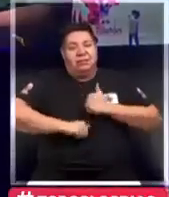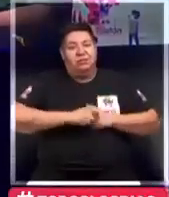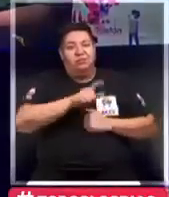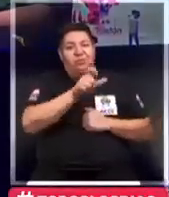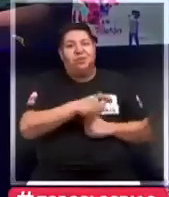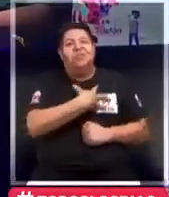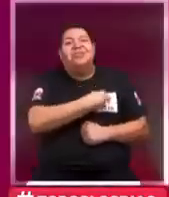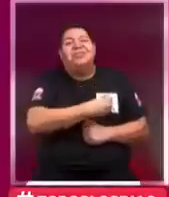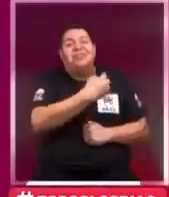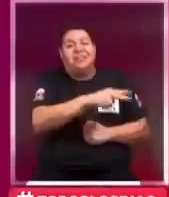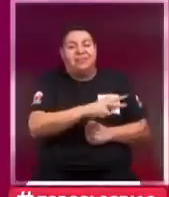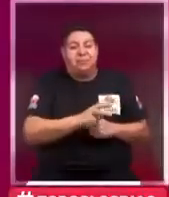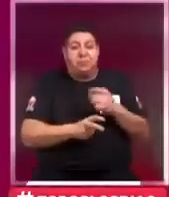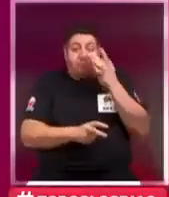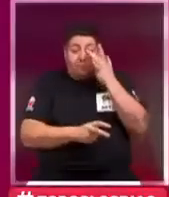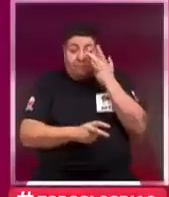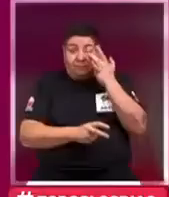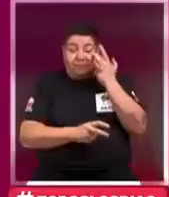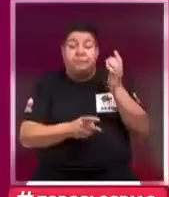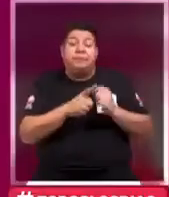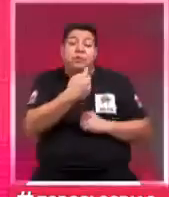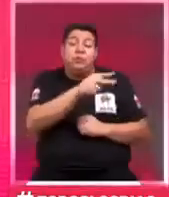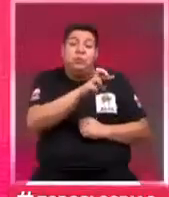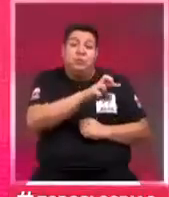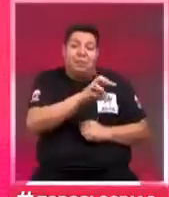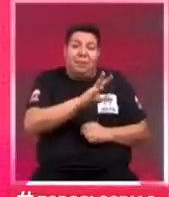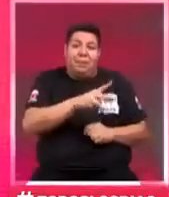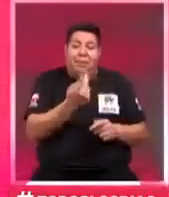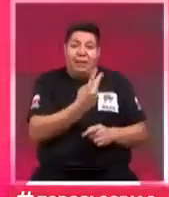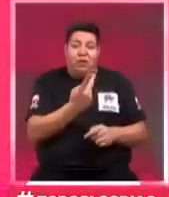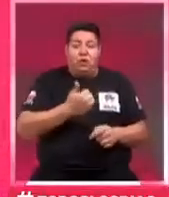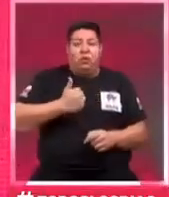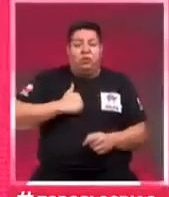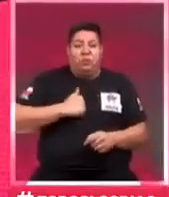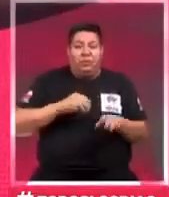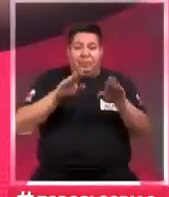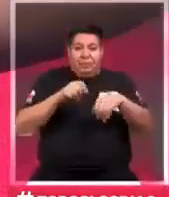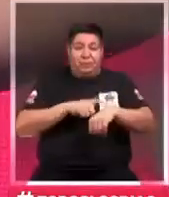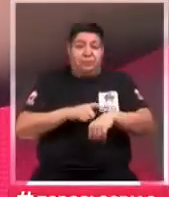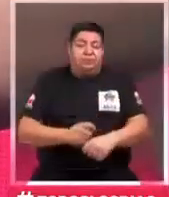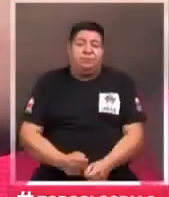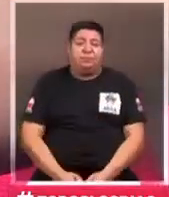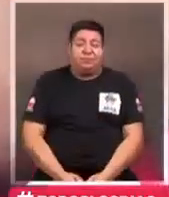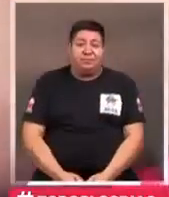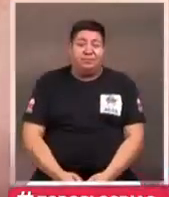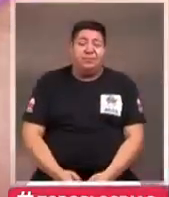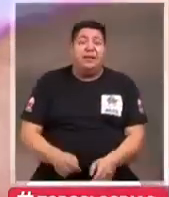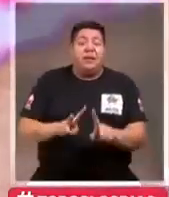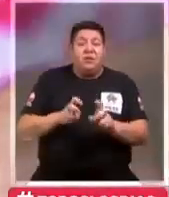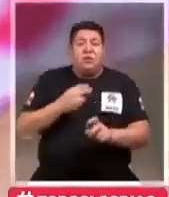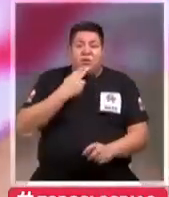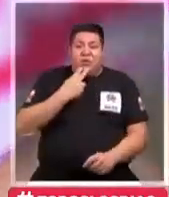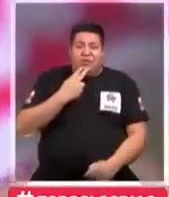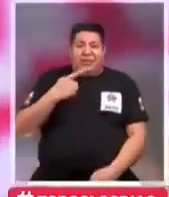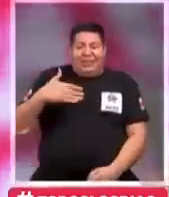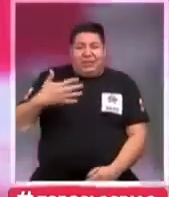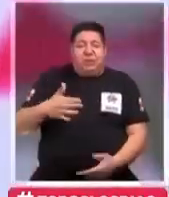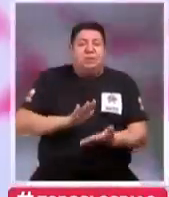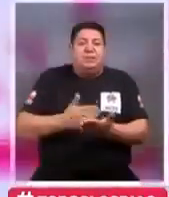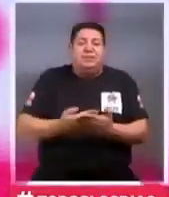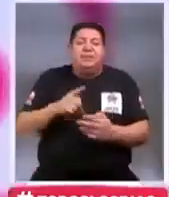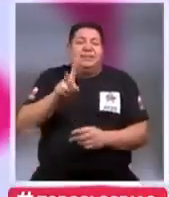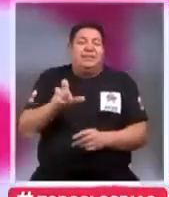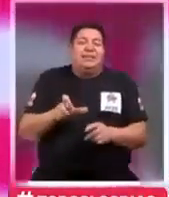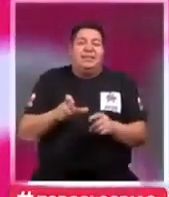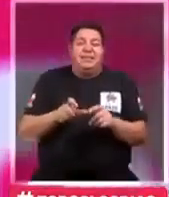a Emilia, hacer un rol de padre y madre al mismo tiempo. ¿Cómo ha marcado este paso por la vida? ¿Cómo ha marcado este momento tan